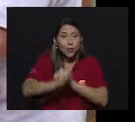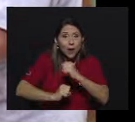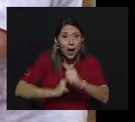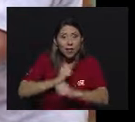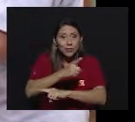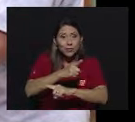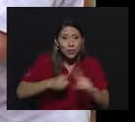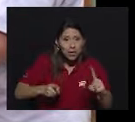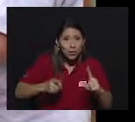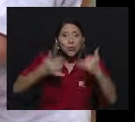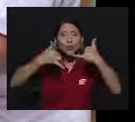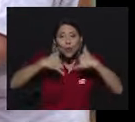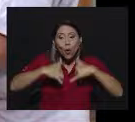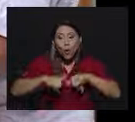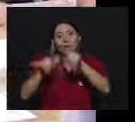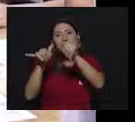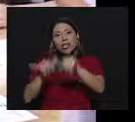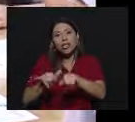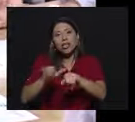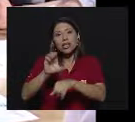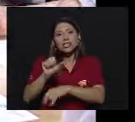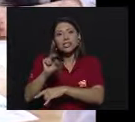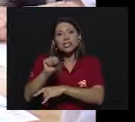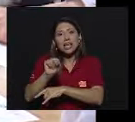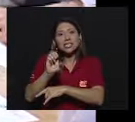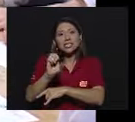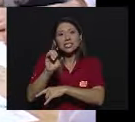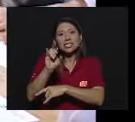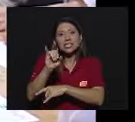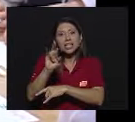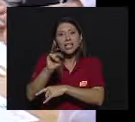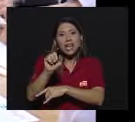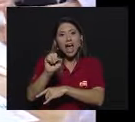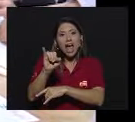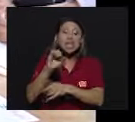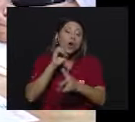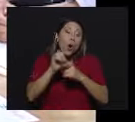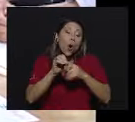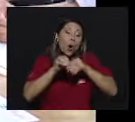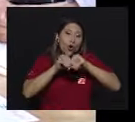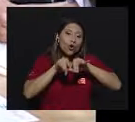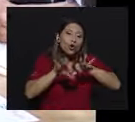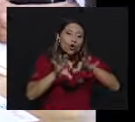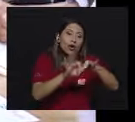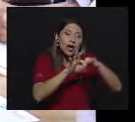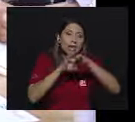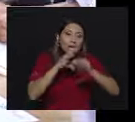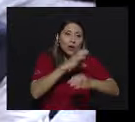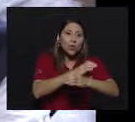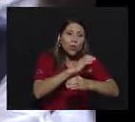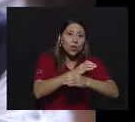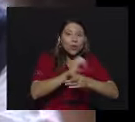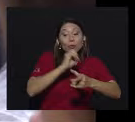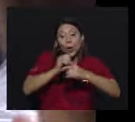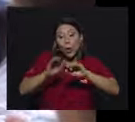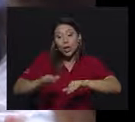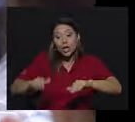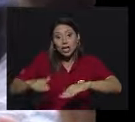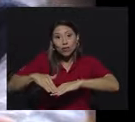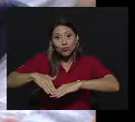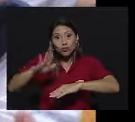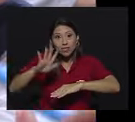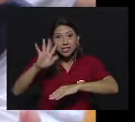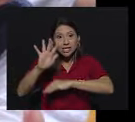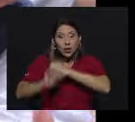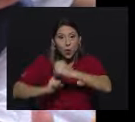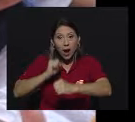o permanecen en la red de cuido. O hay niños que incluso sobrepasan los 4 años y medio, 5 años y